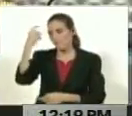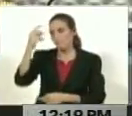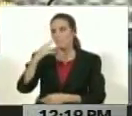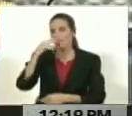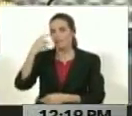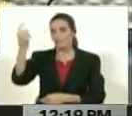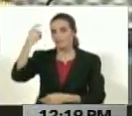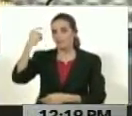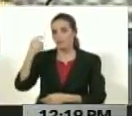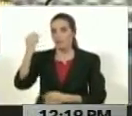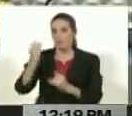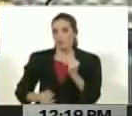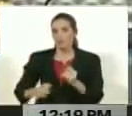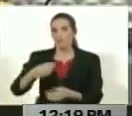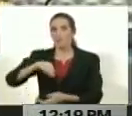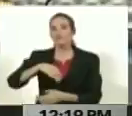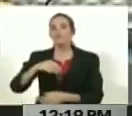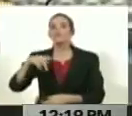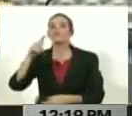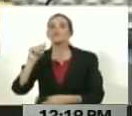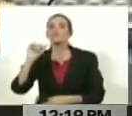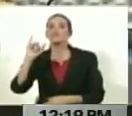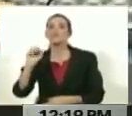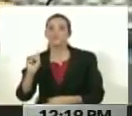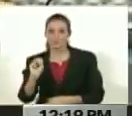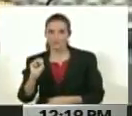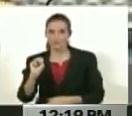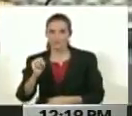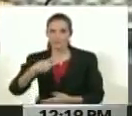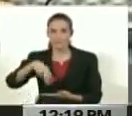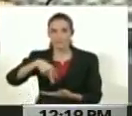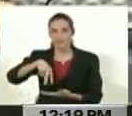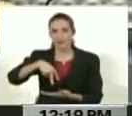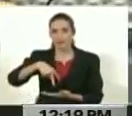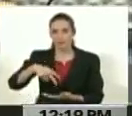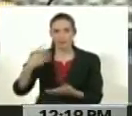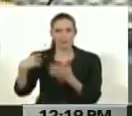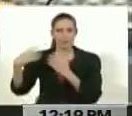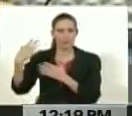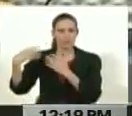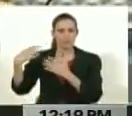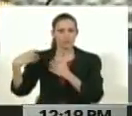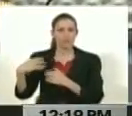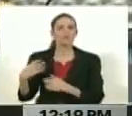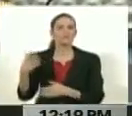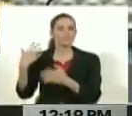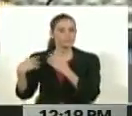última música que yo bailé fue el Twist. Uh-huh. O sea, que bailó, pues, a gran escala.